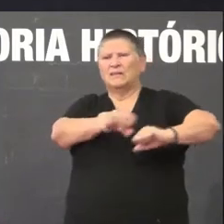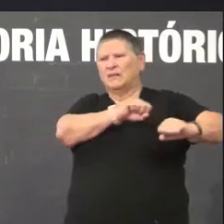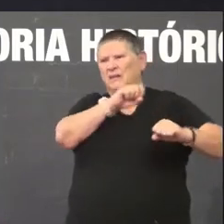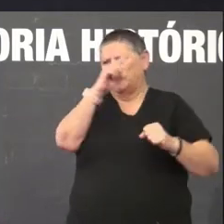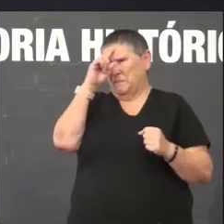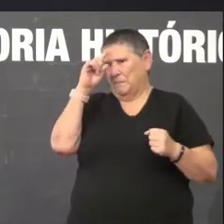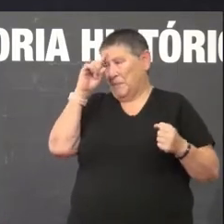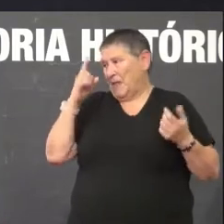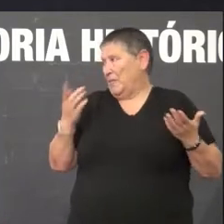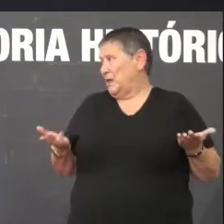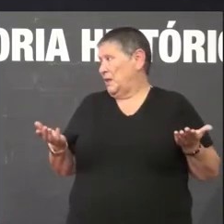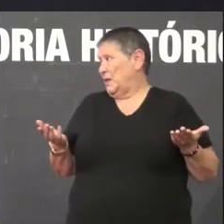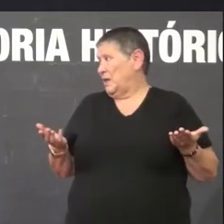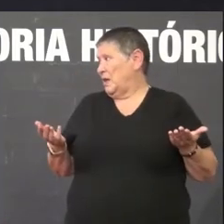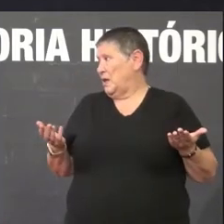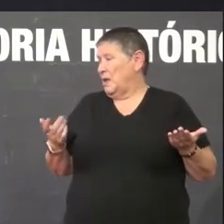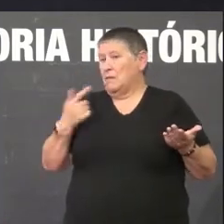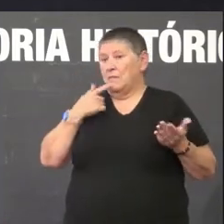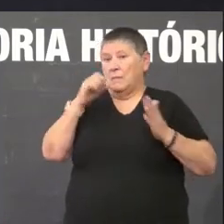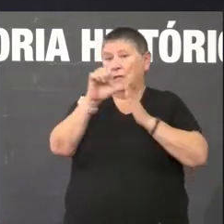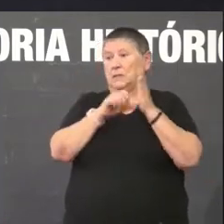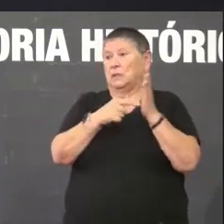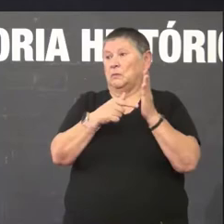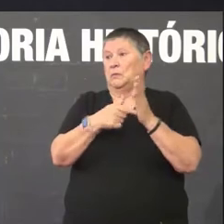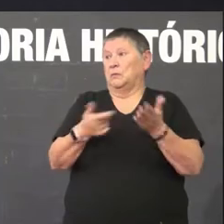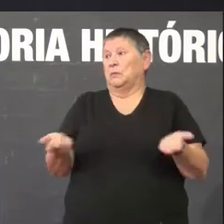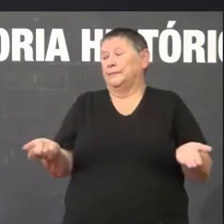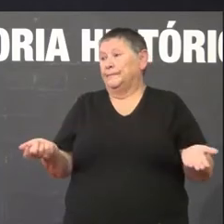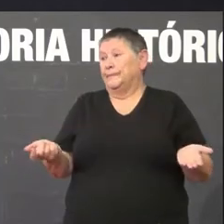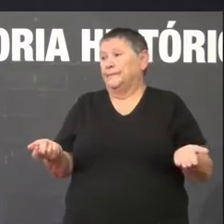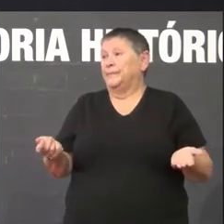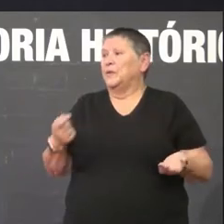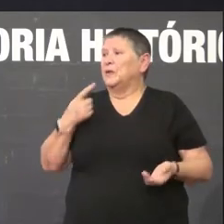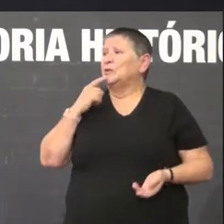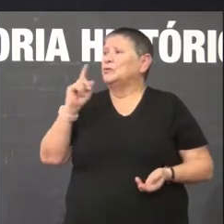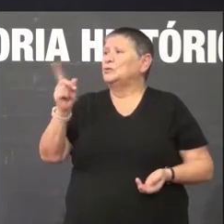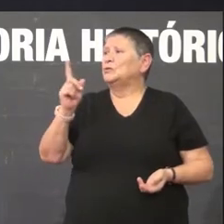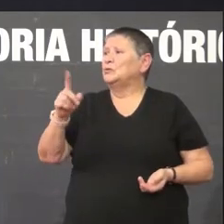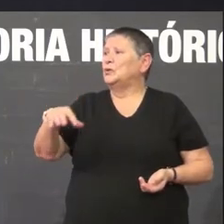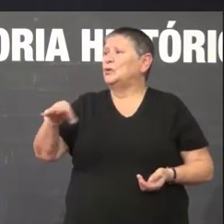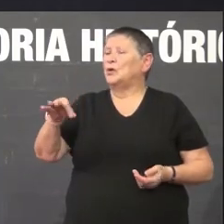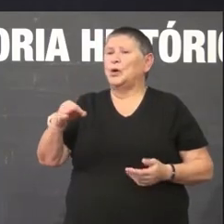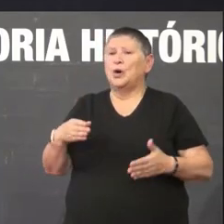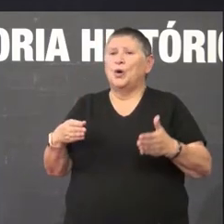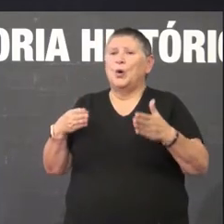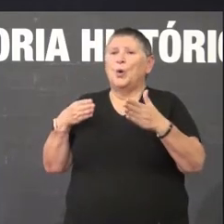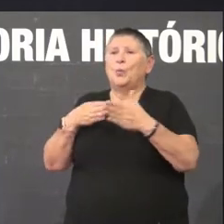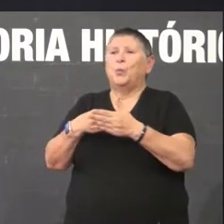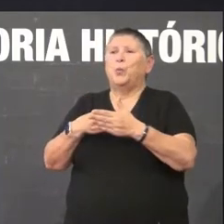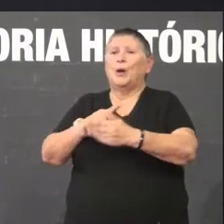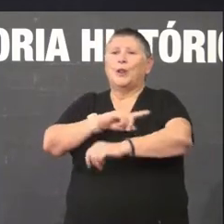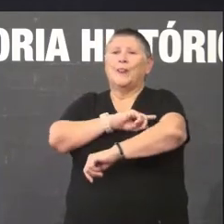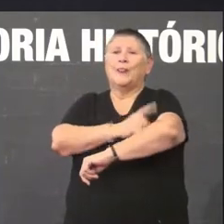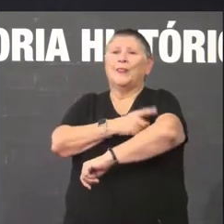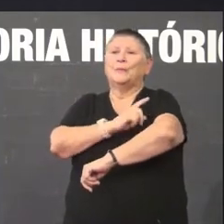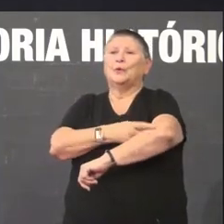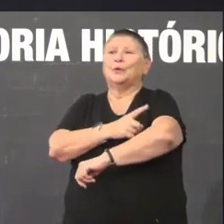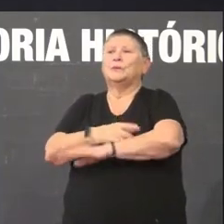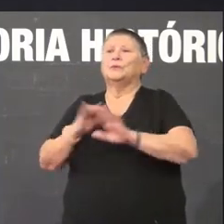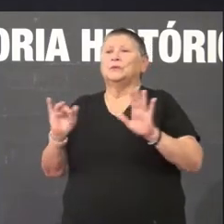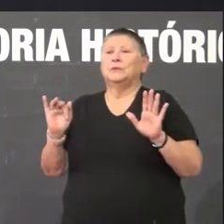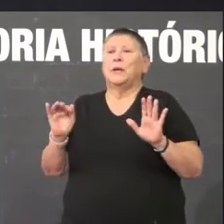está, como define o estatuto, e únicamente ten competencias sobre portos deportivos, non sobre a